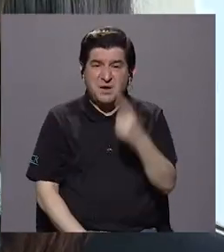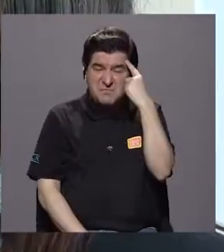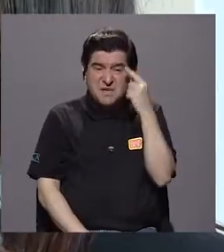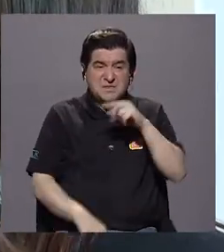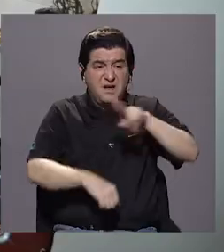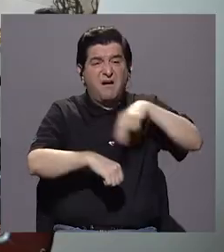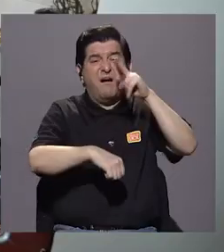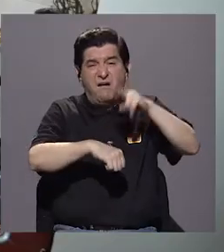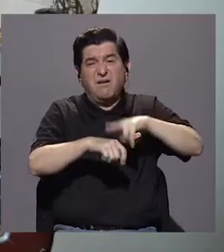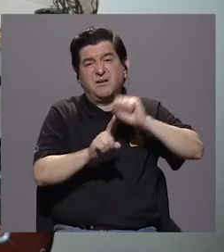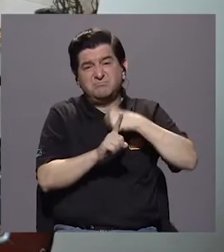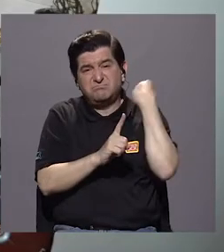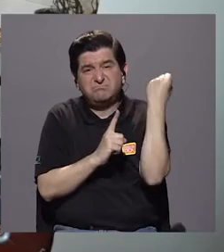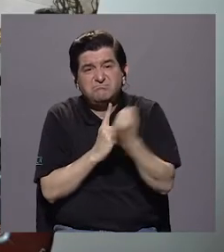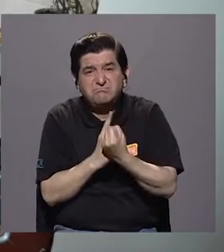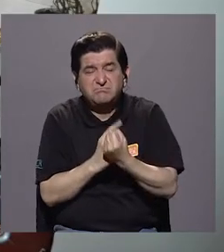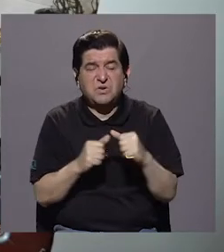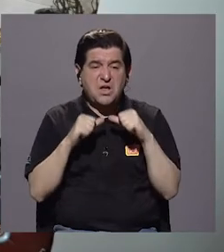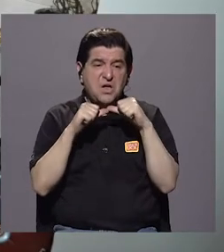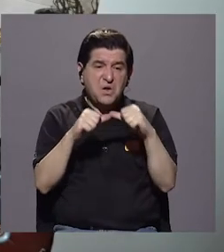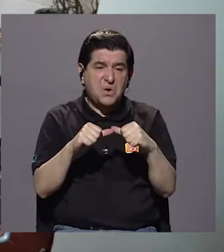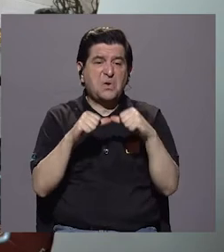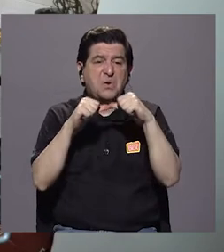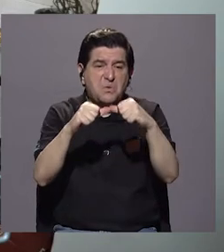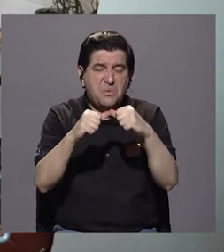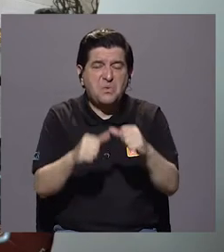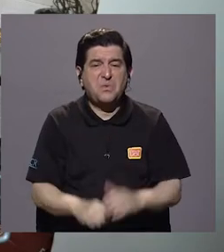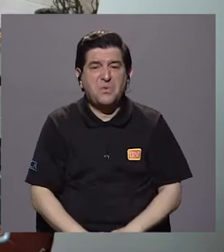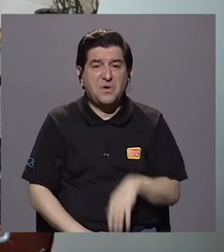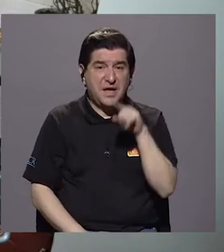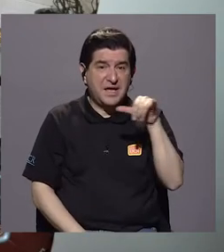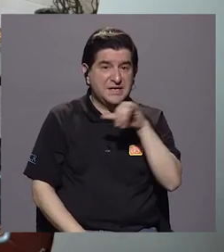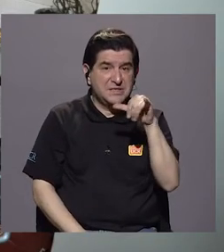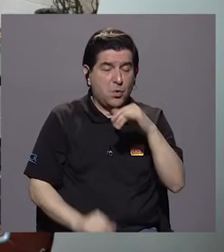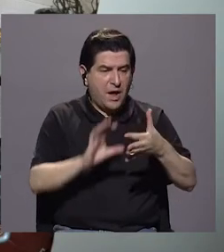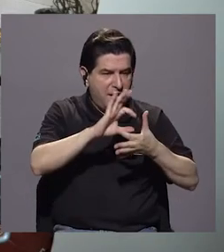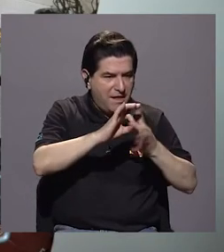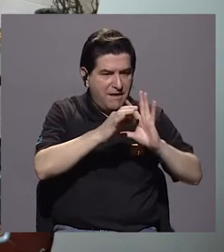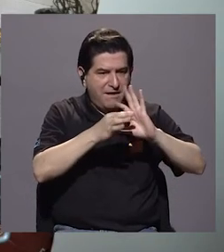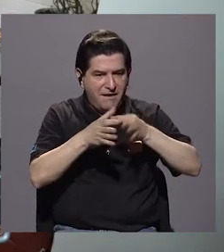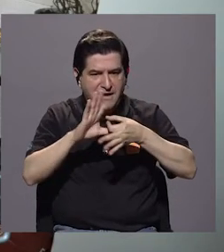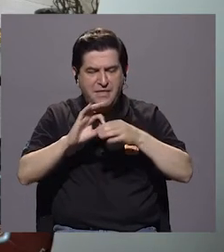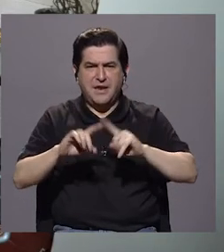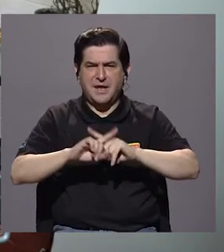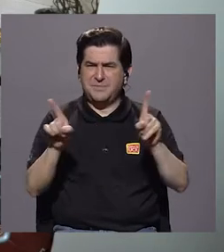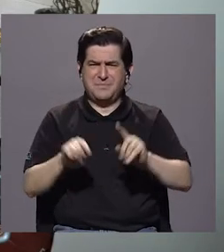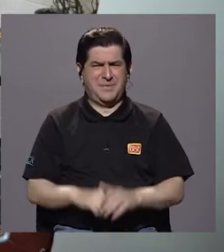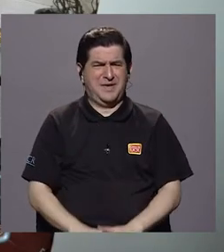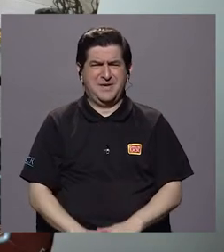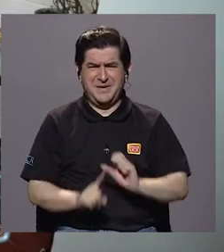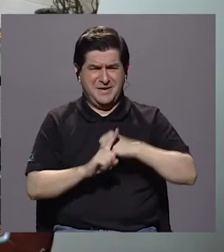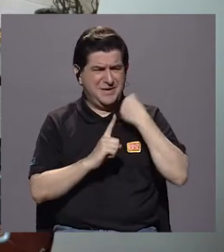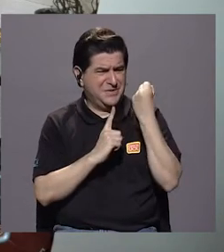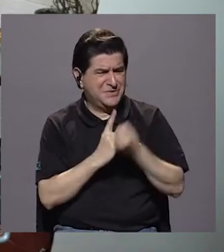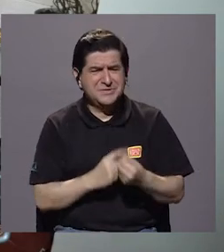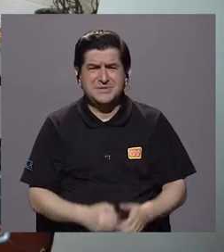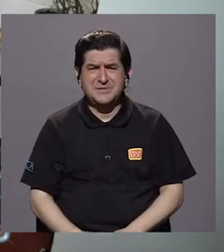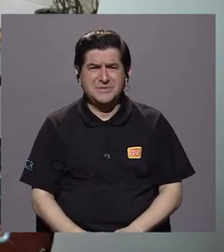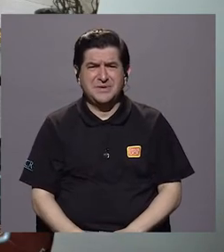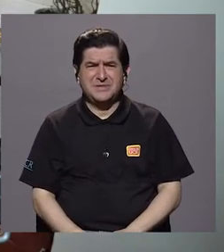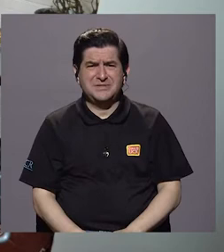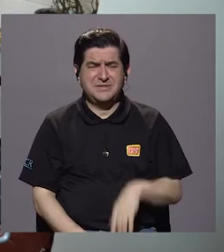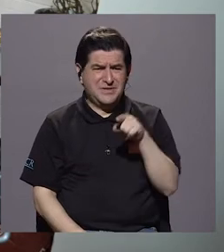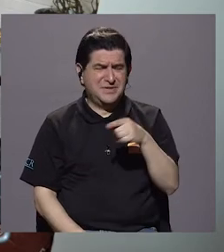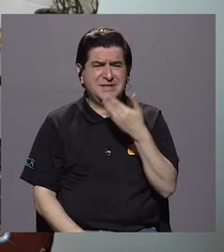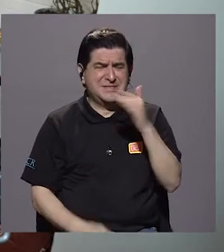normal y sigue cargando con esa cadena, y la verdad no hay que cargar con las cadenas de estas